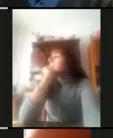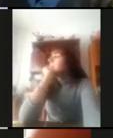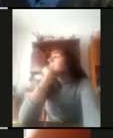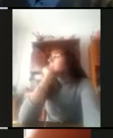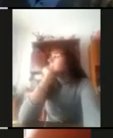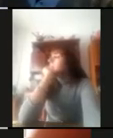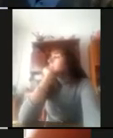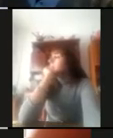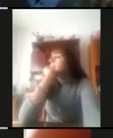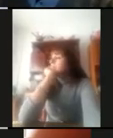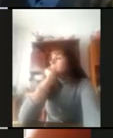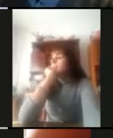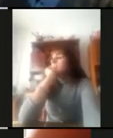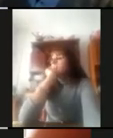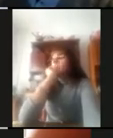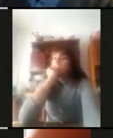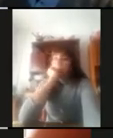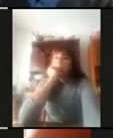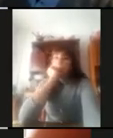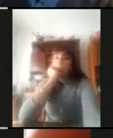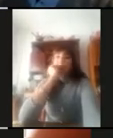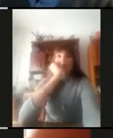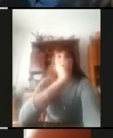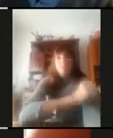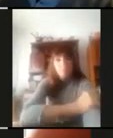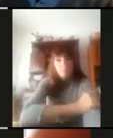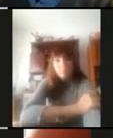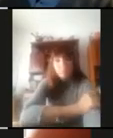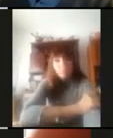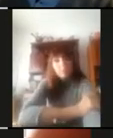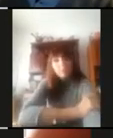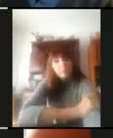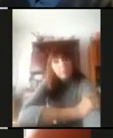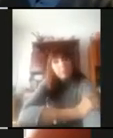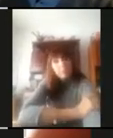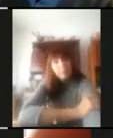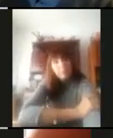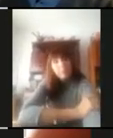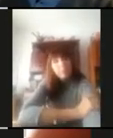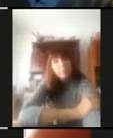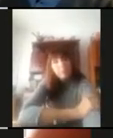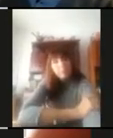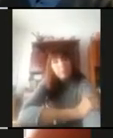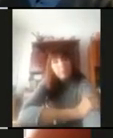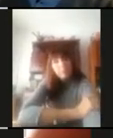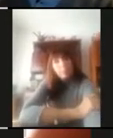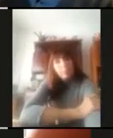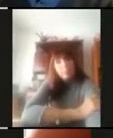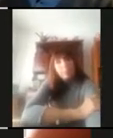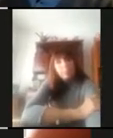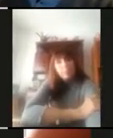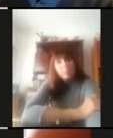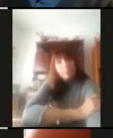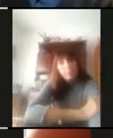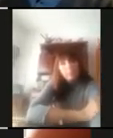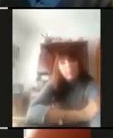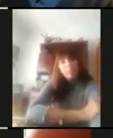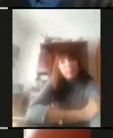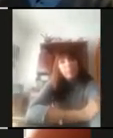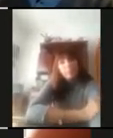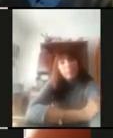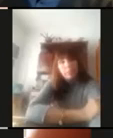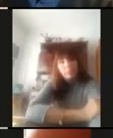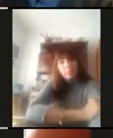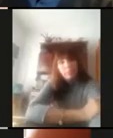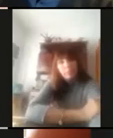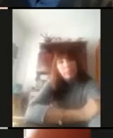dice yo lo valoro y usted seguramente a mí porque los dos tenemos ideales no soporta a